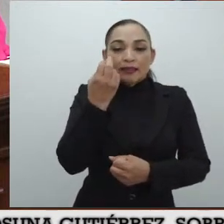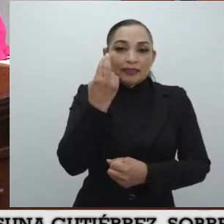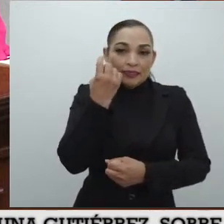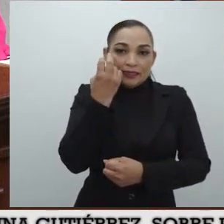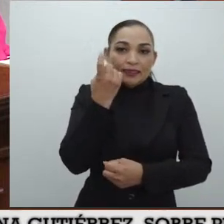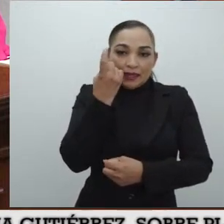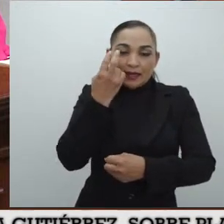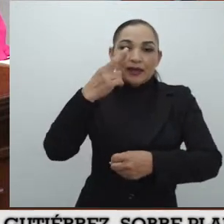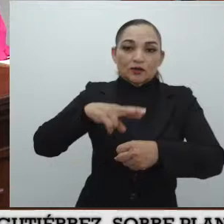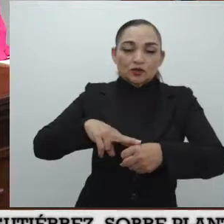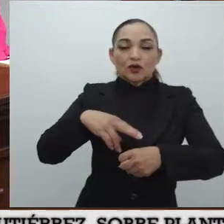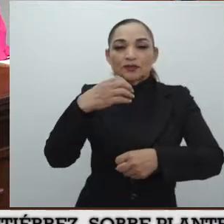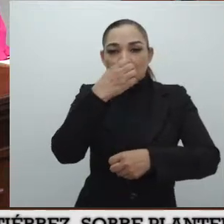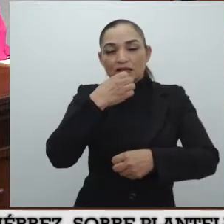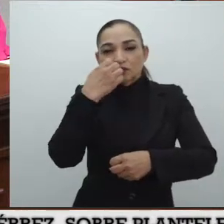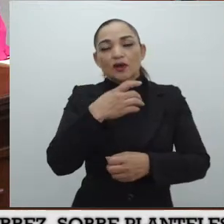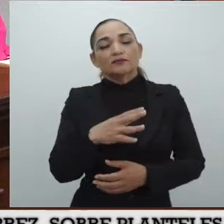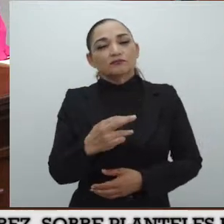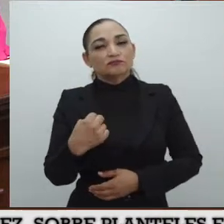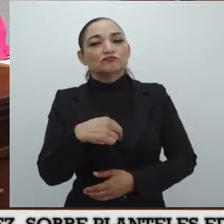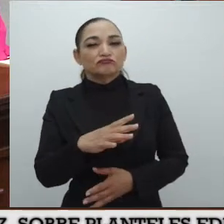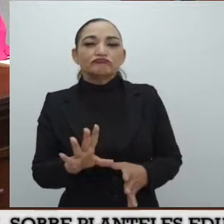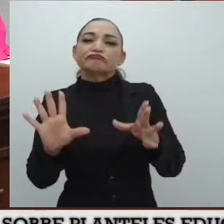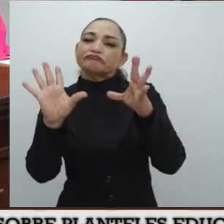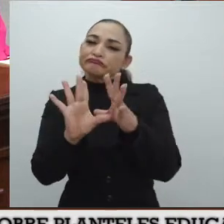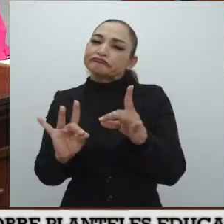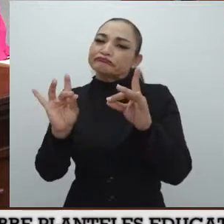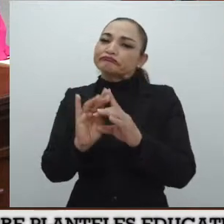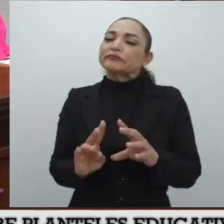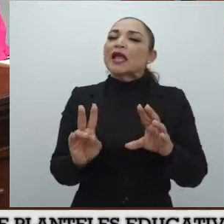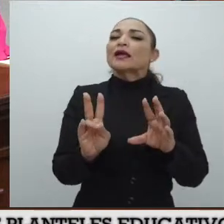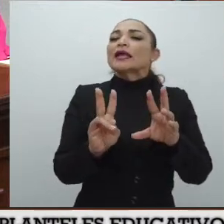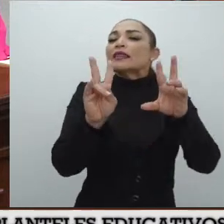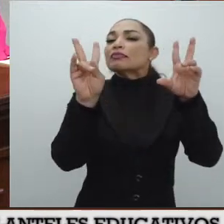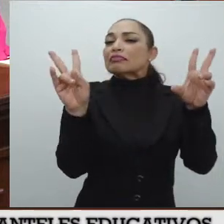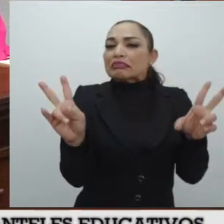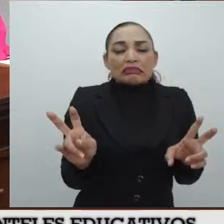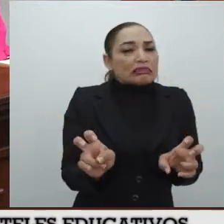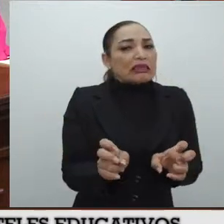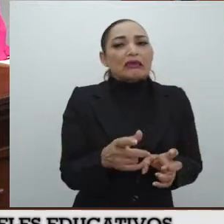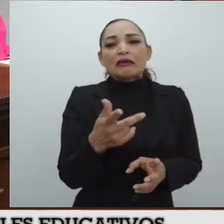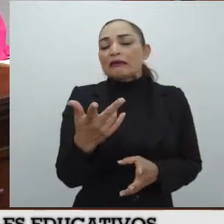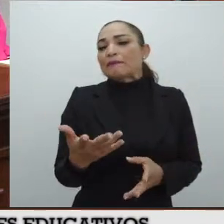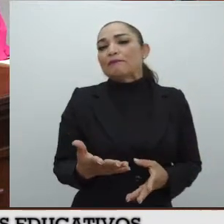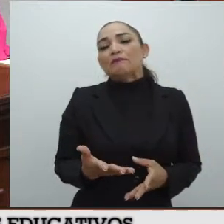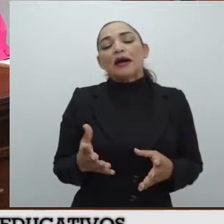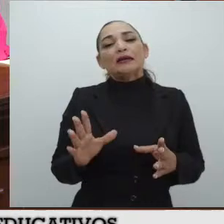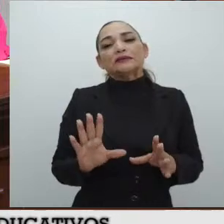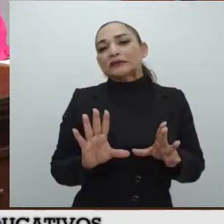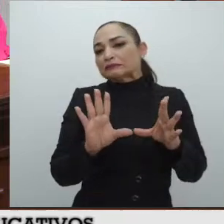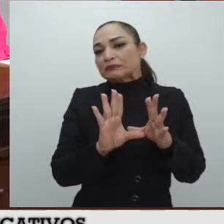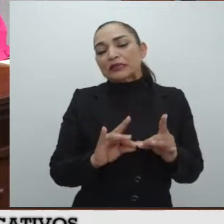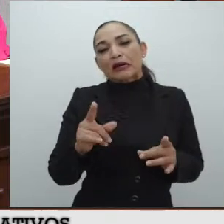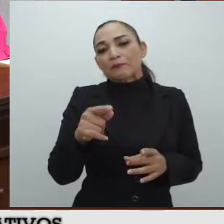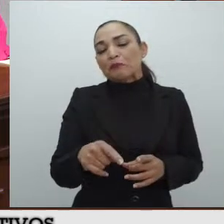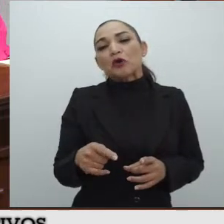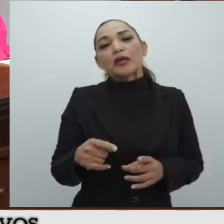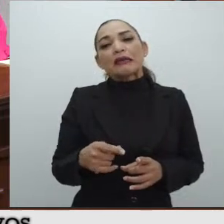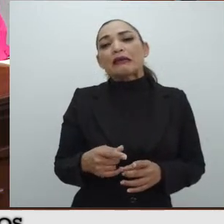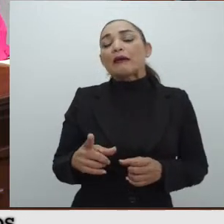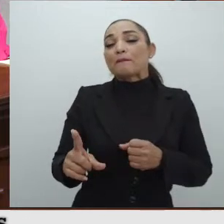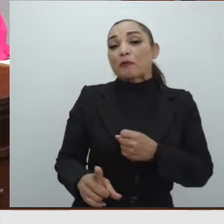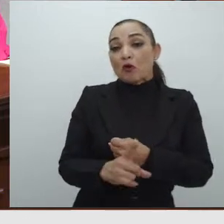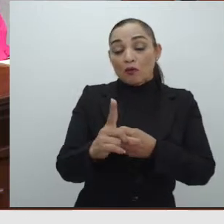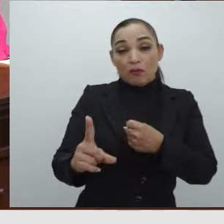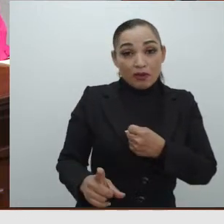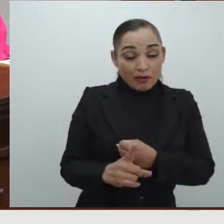nosotros podamos plantear estos temas aquí, porque son temas que afectan la vida normal y